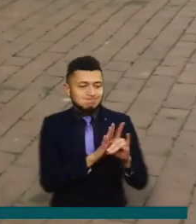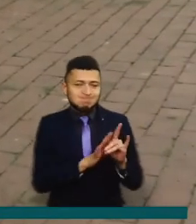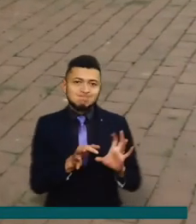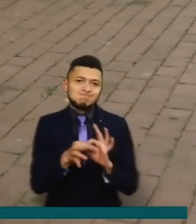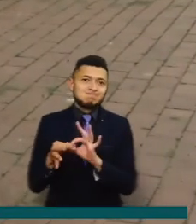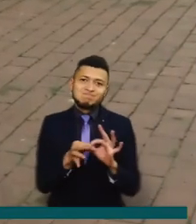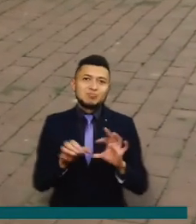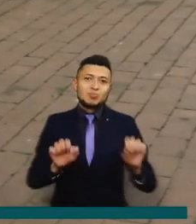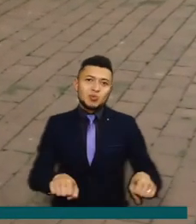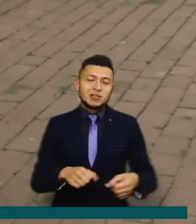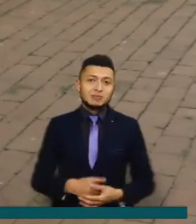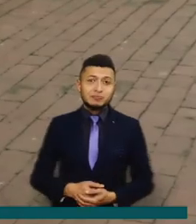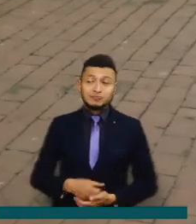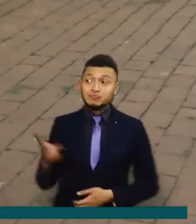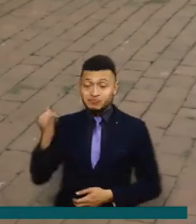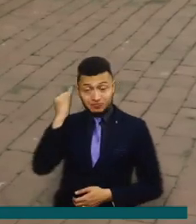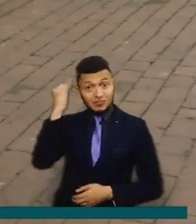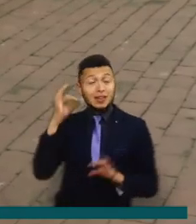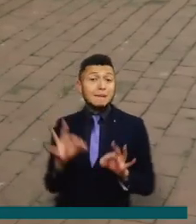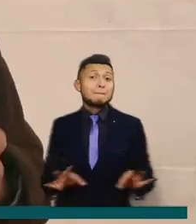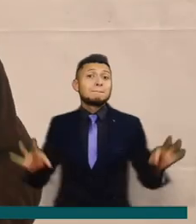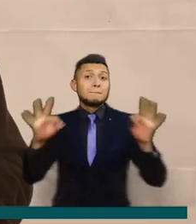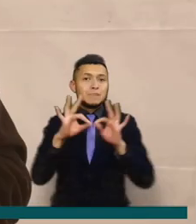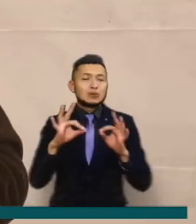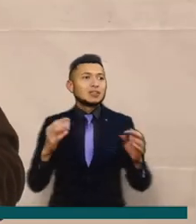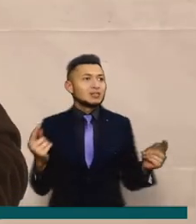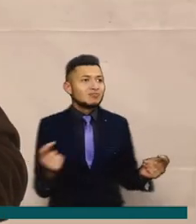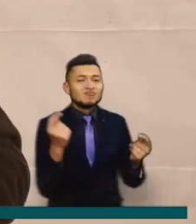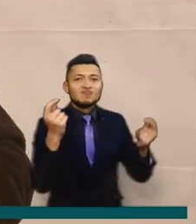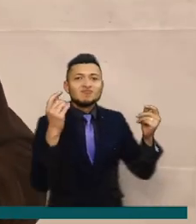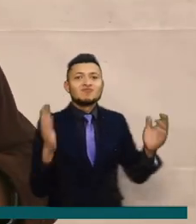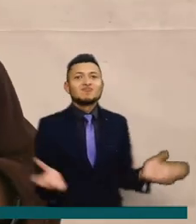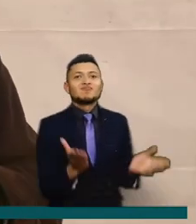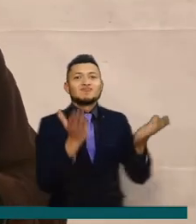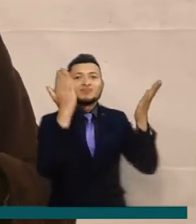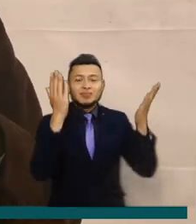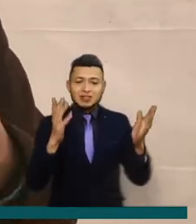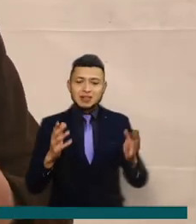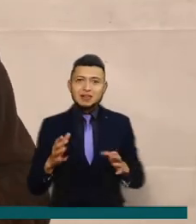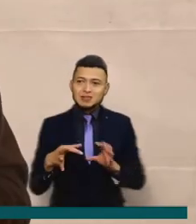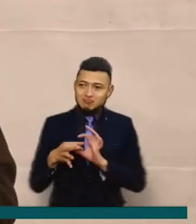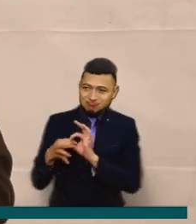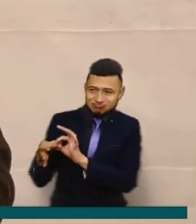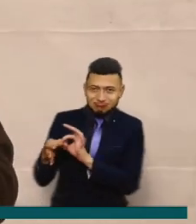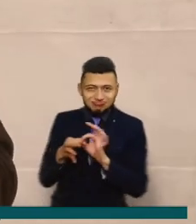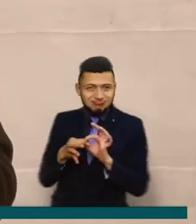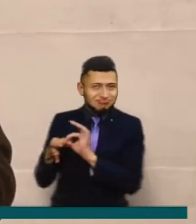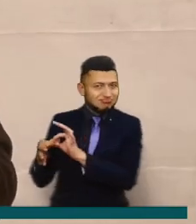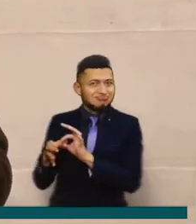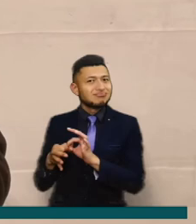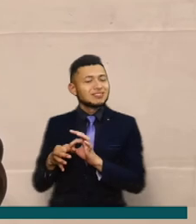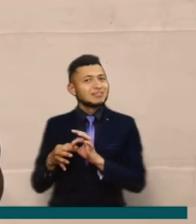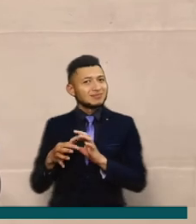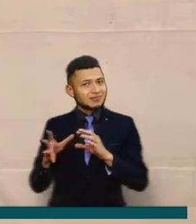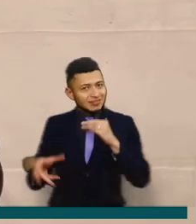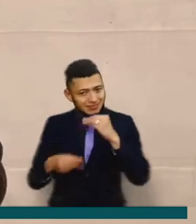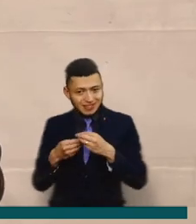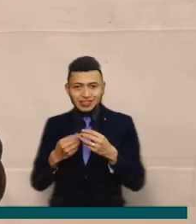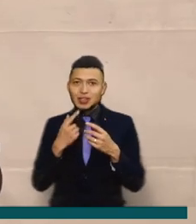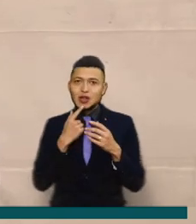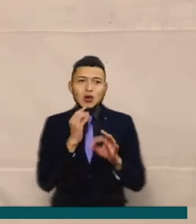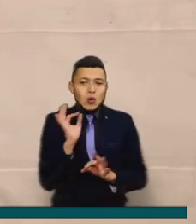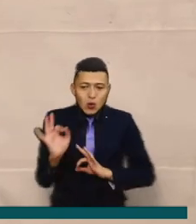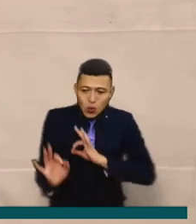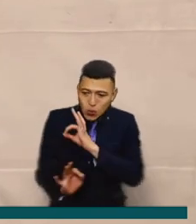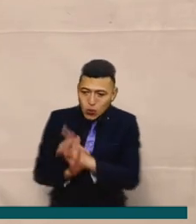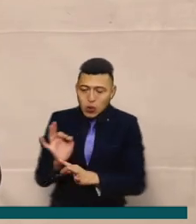mascota. Es una iniciativa muy importante porque genera, mejora el vínculo, genera más opciones de cuidado